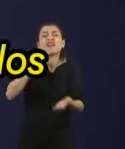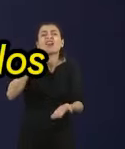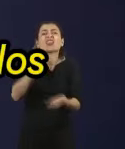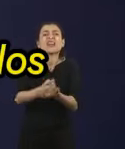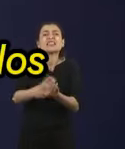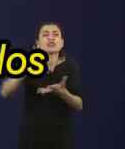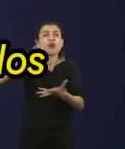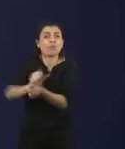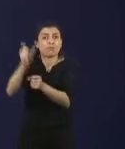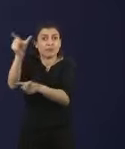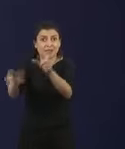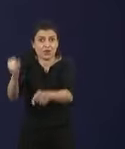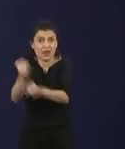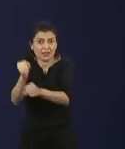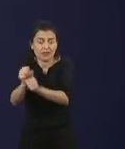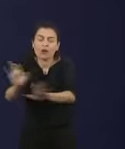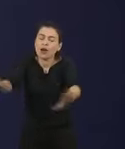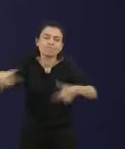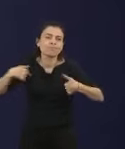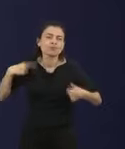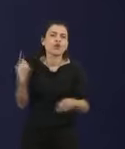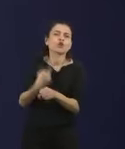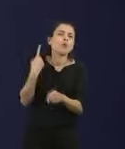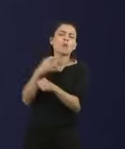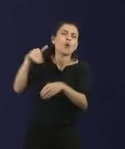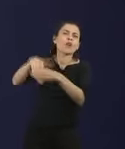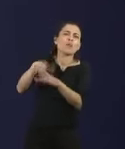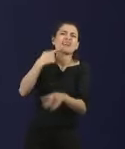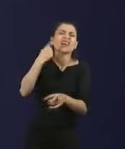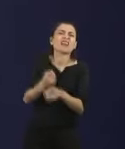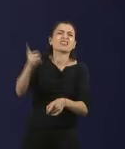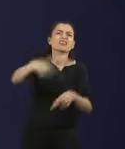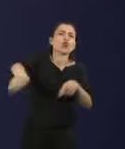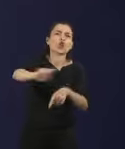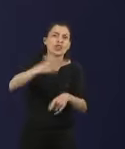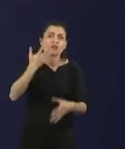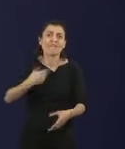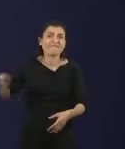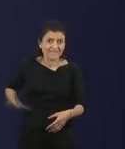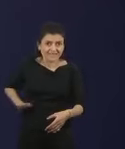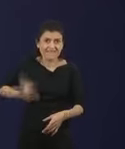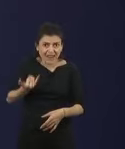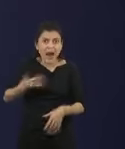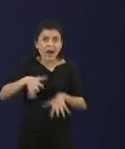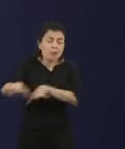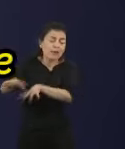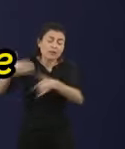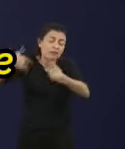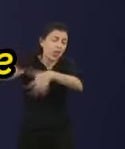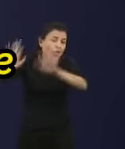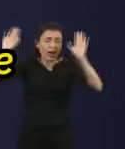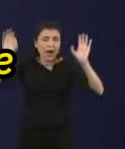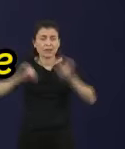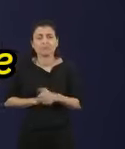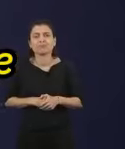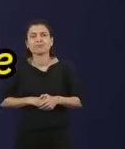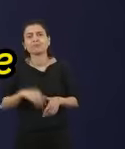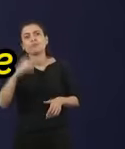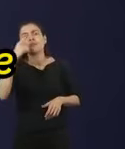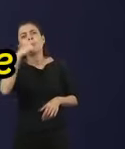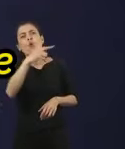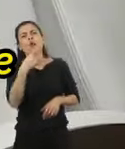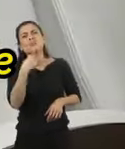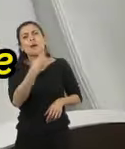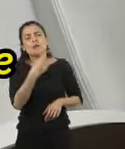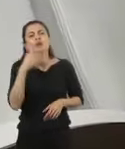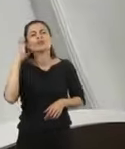mente de de terceros preguntarle a los trabajadores última pregunta Manuel Buen día hernn mundo de